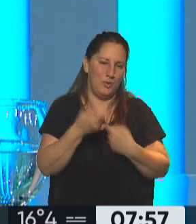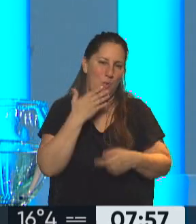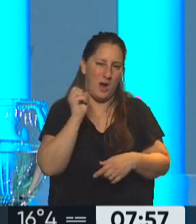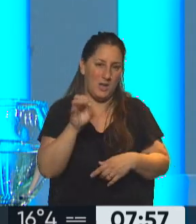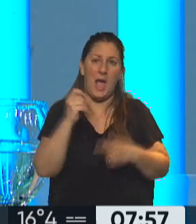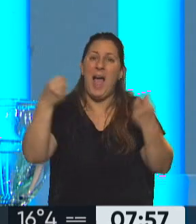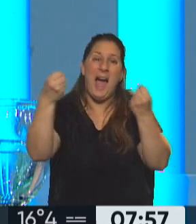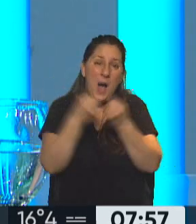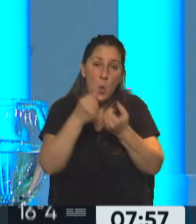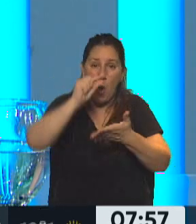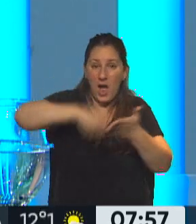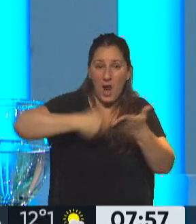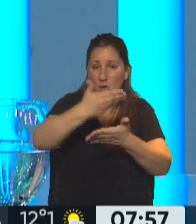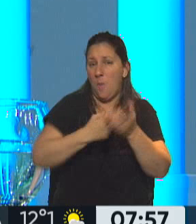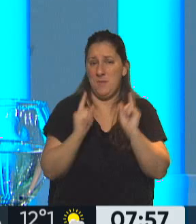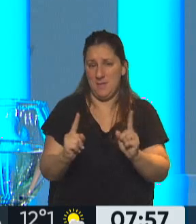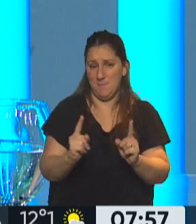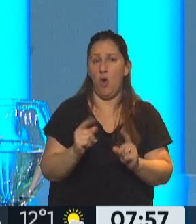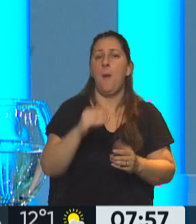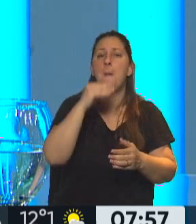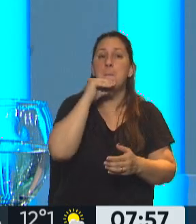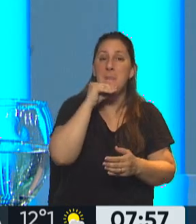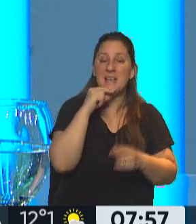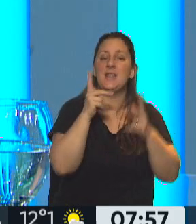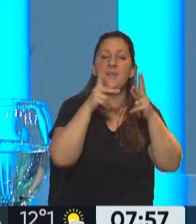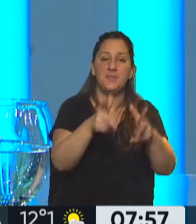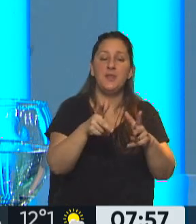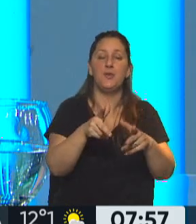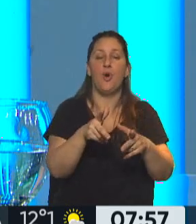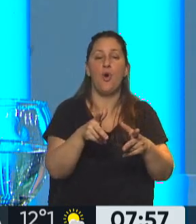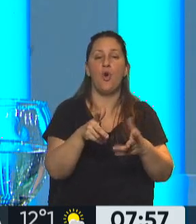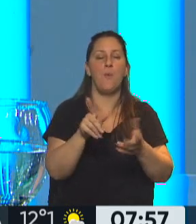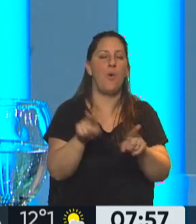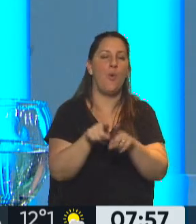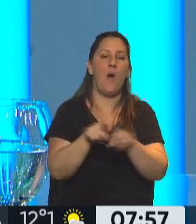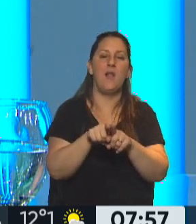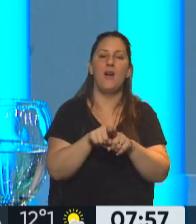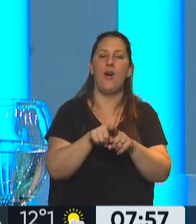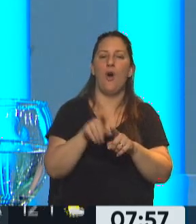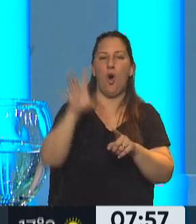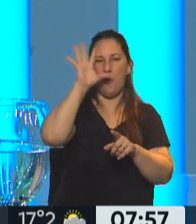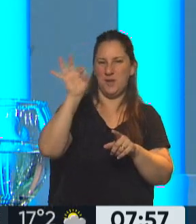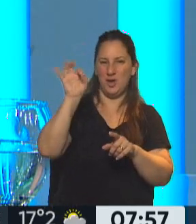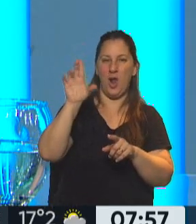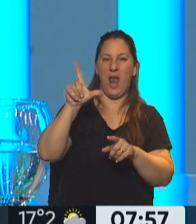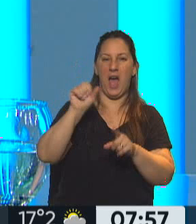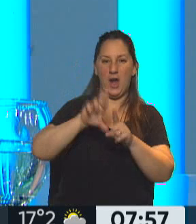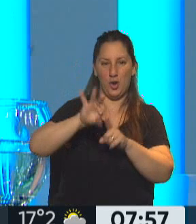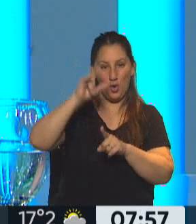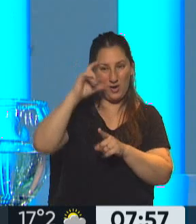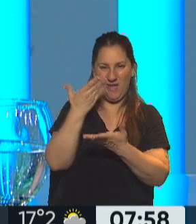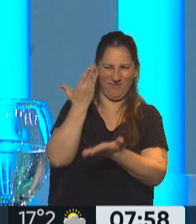acuerdo es el mismo y en realidad lo que dijo Sergio masa es que cuestionando o rechazando la postura de El Cuervo de la roca y